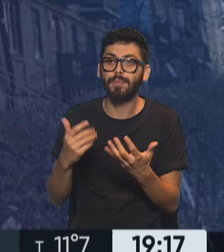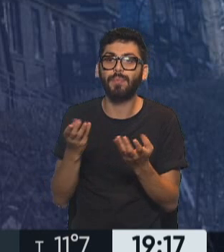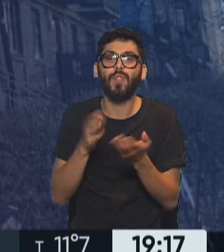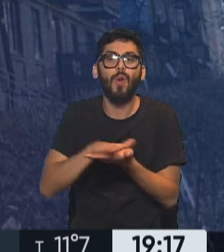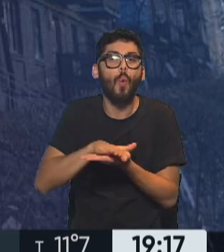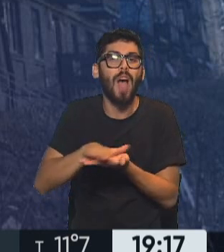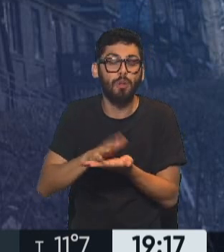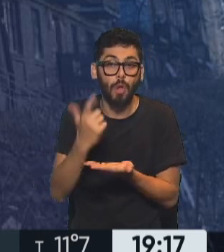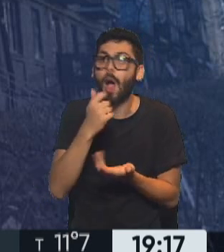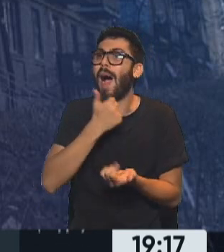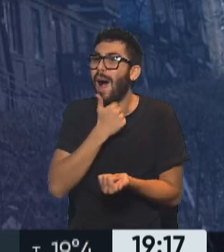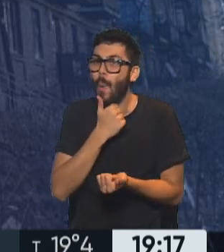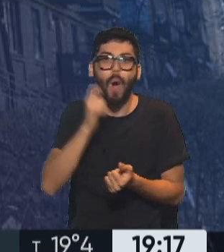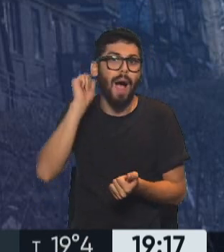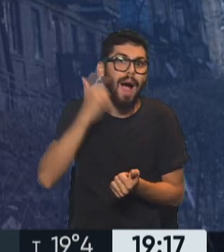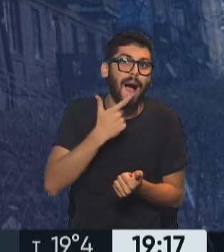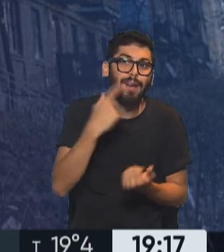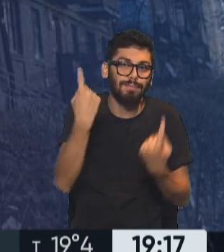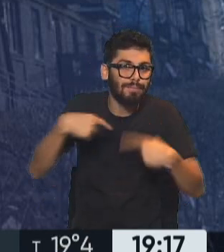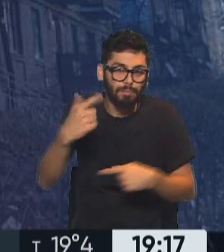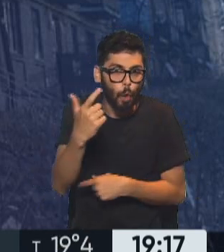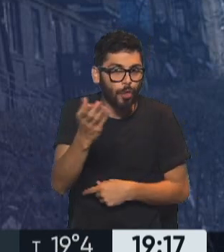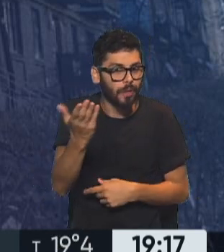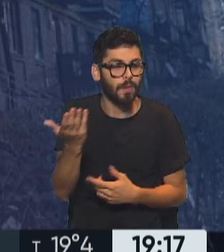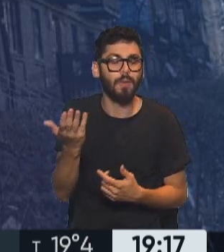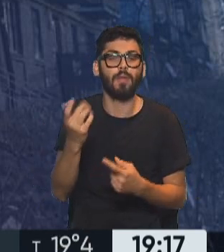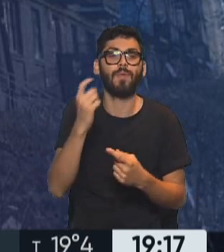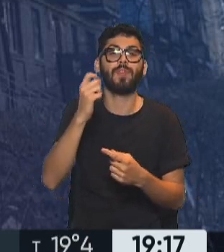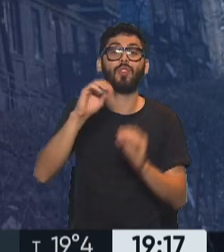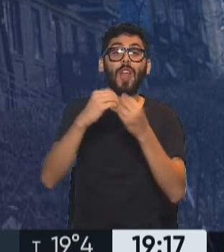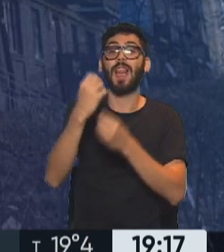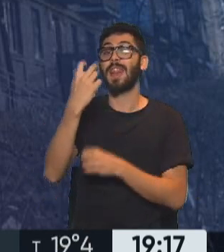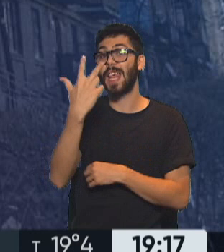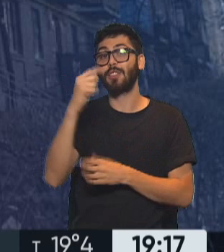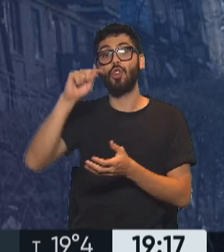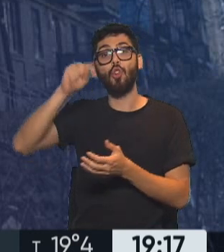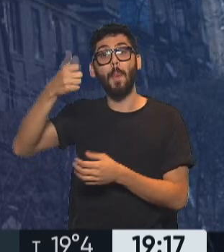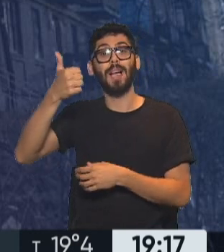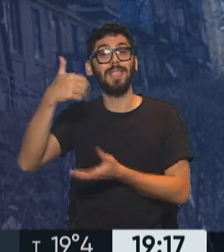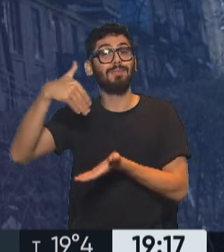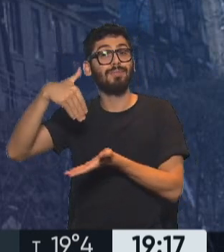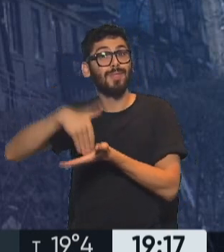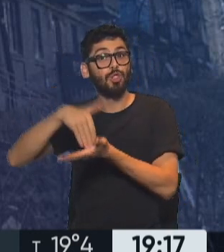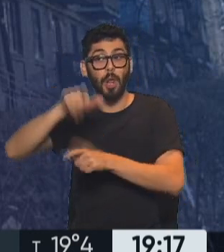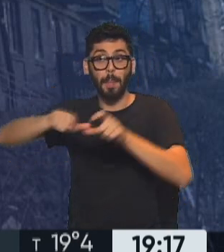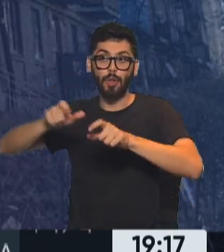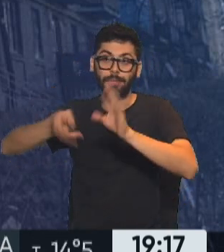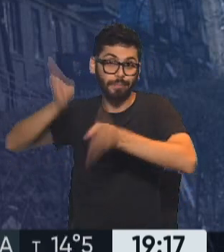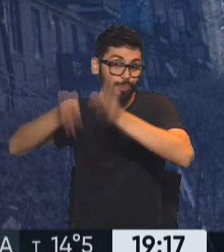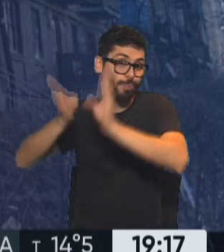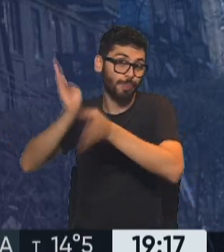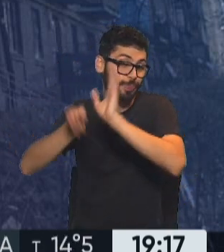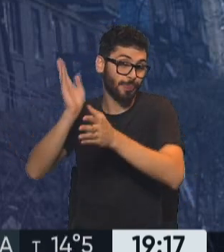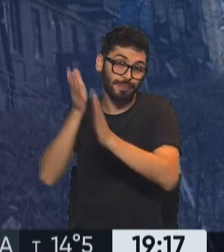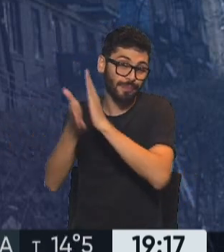electricidad, entre otros. Como te mencionaba, más de 3,6 millones de refugiados. Y después, lo que